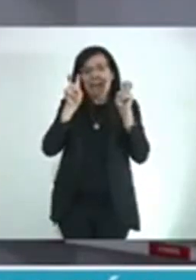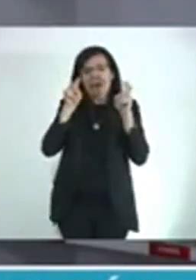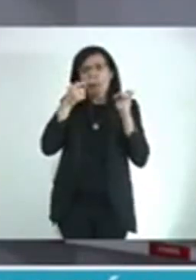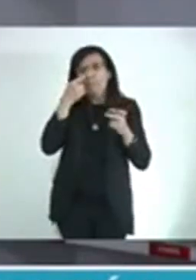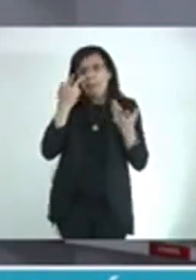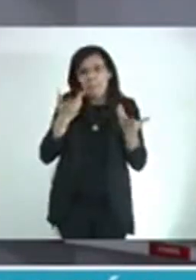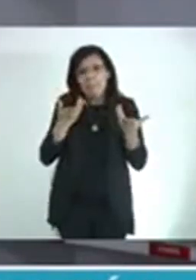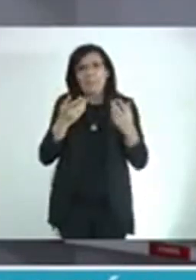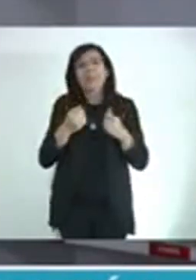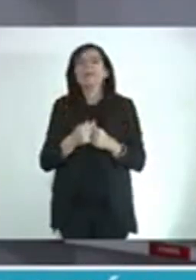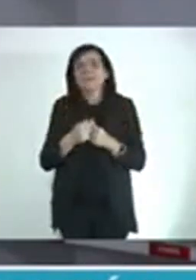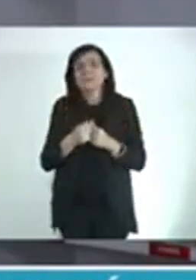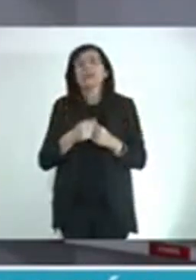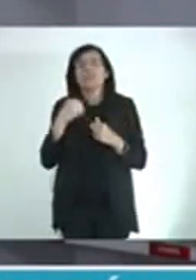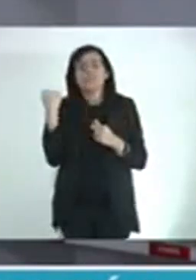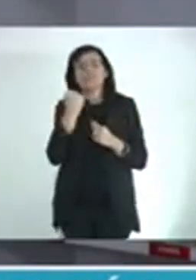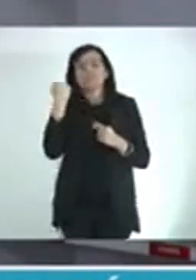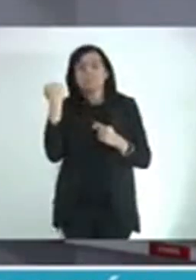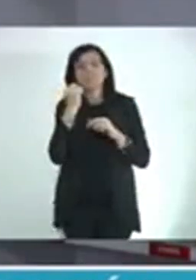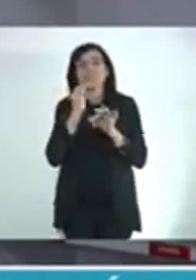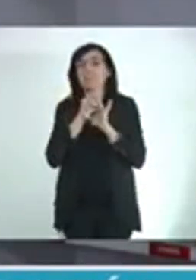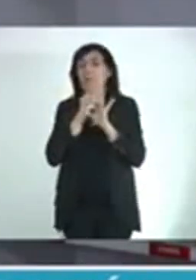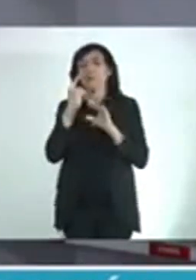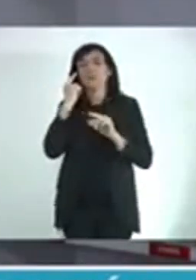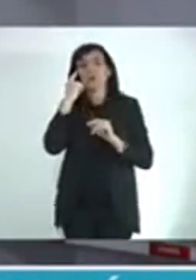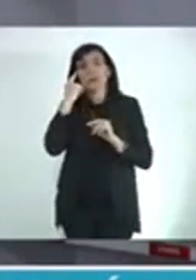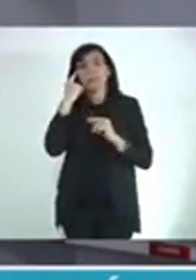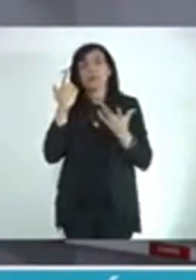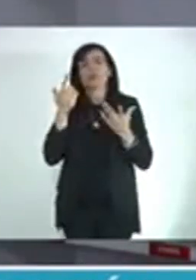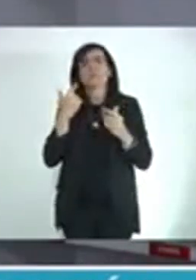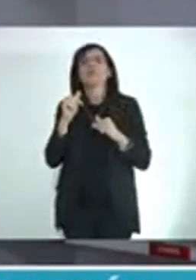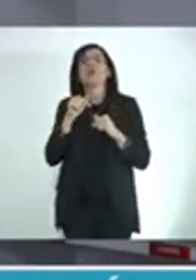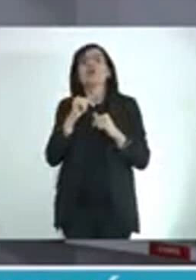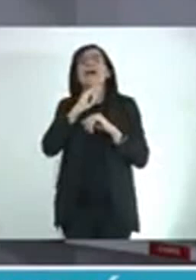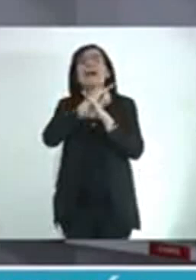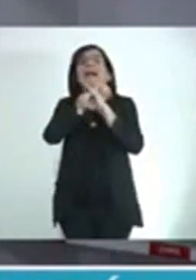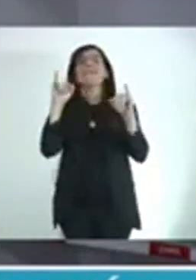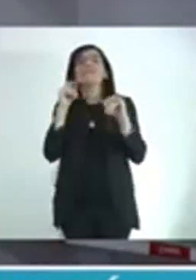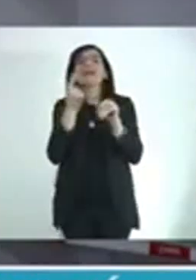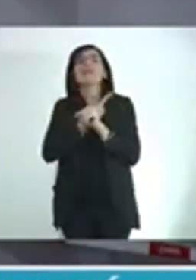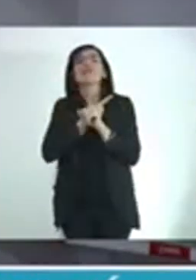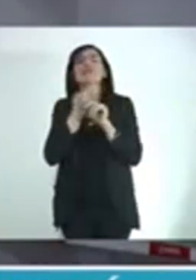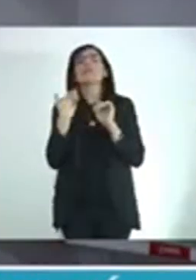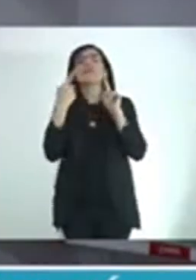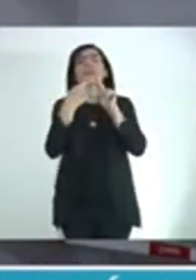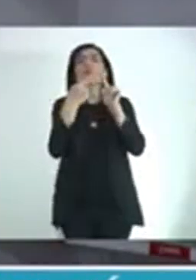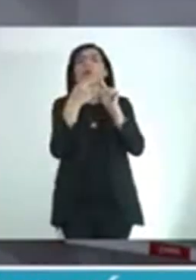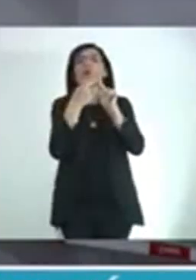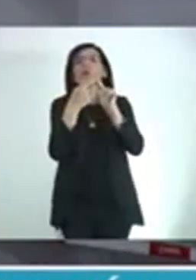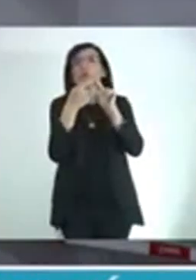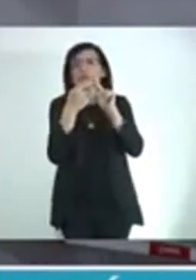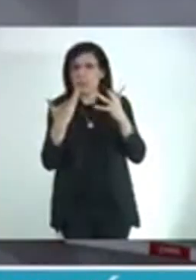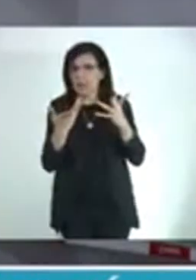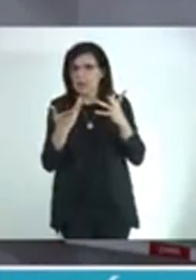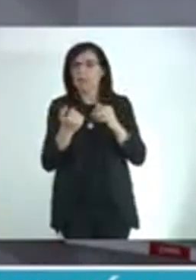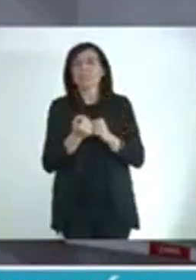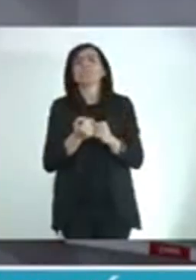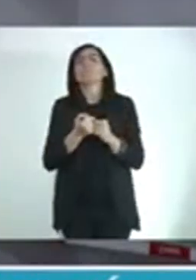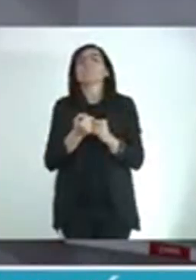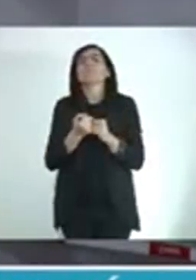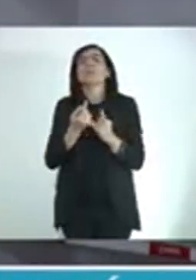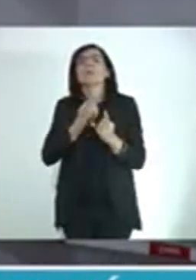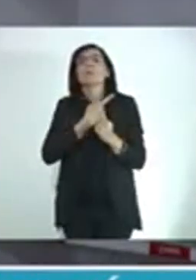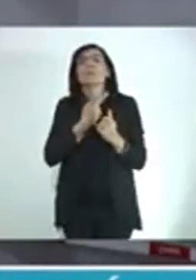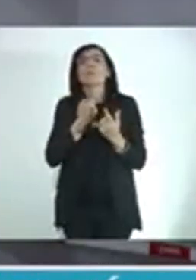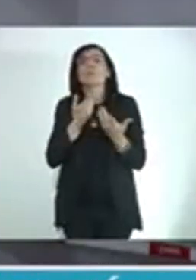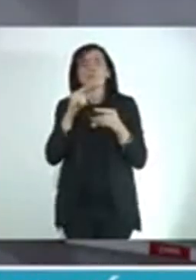tenerlo a este gran conferencista, que vamos a dar sus redes sociales para aquellos que requieran el material, lo puedan realizar, lo vamos a